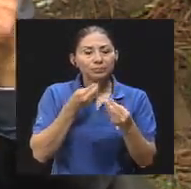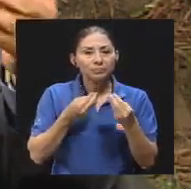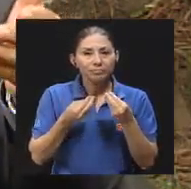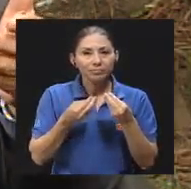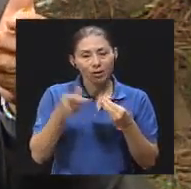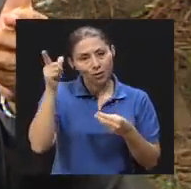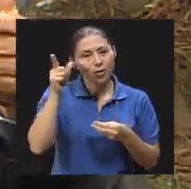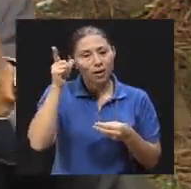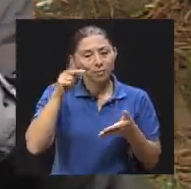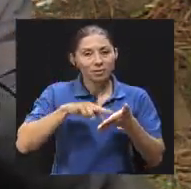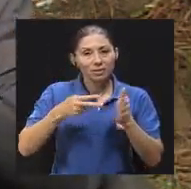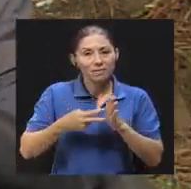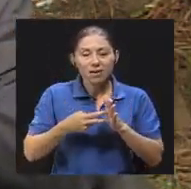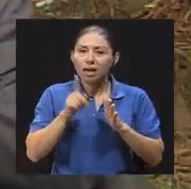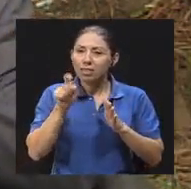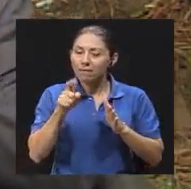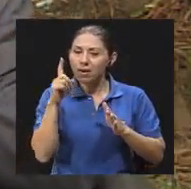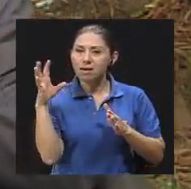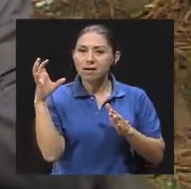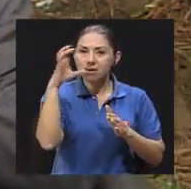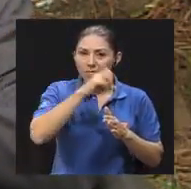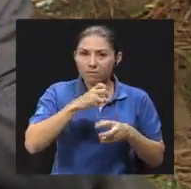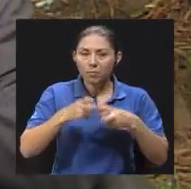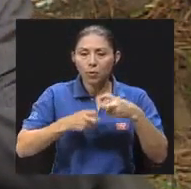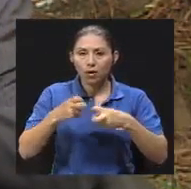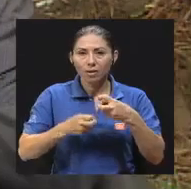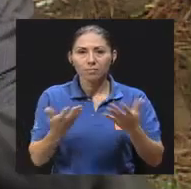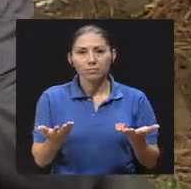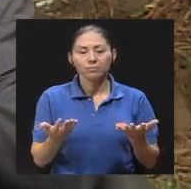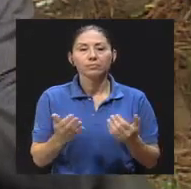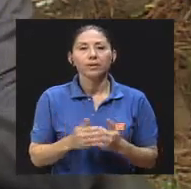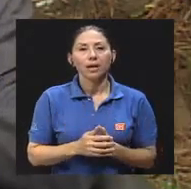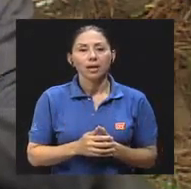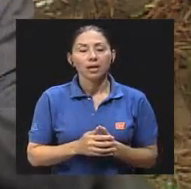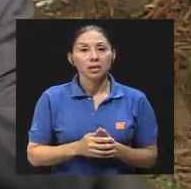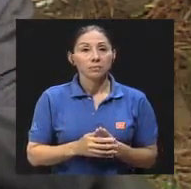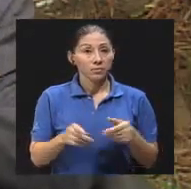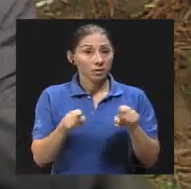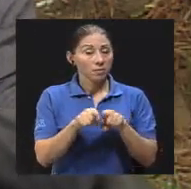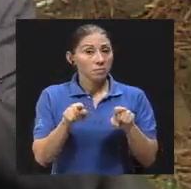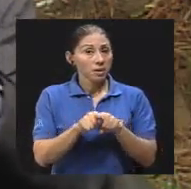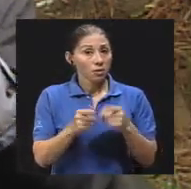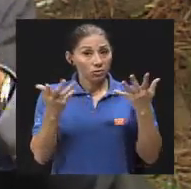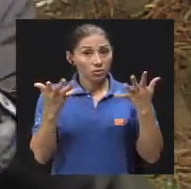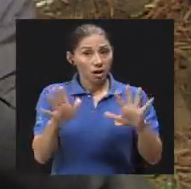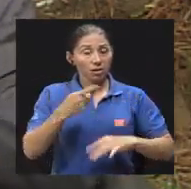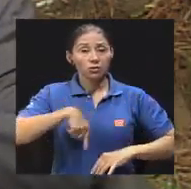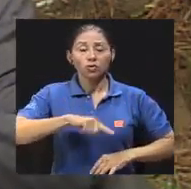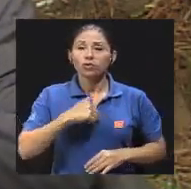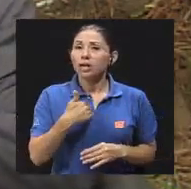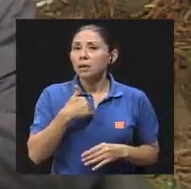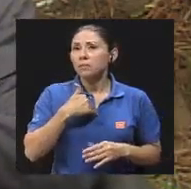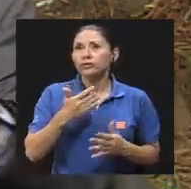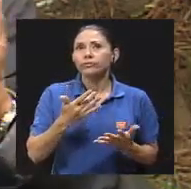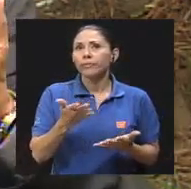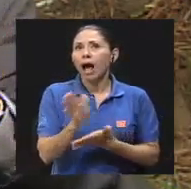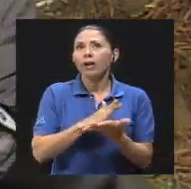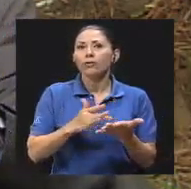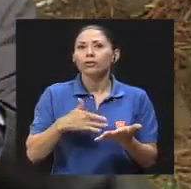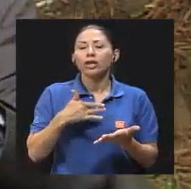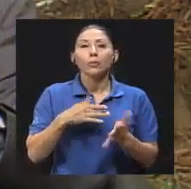a buscar algo que esté también en el problema. Y después, ya cuando tenemos síntomas más